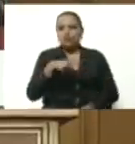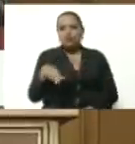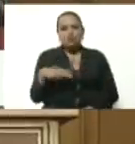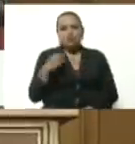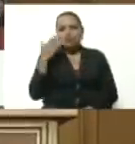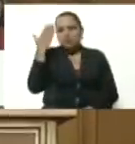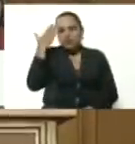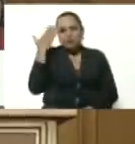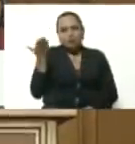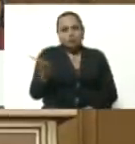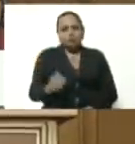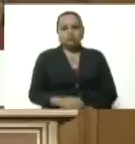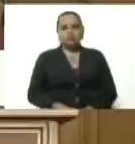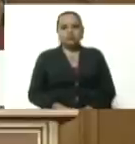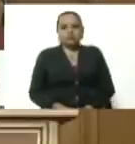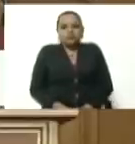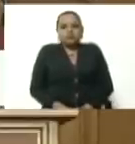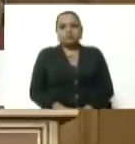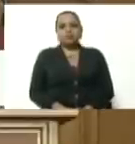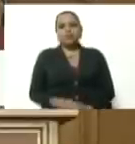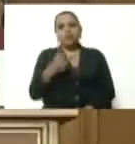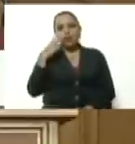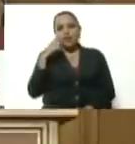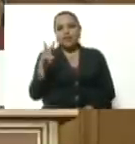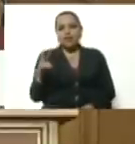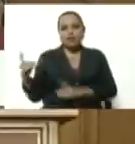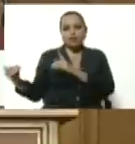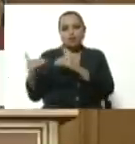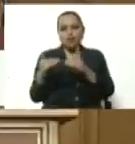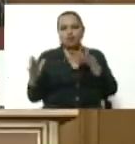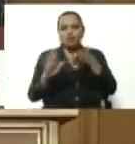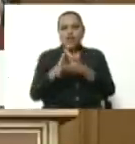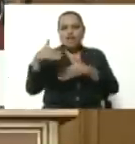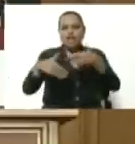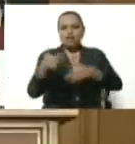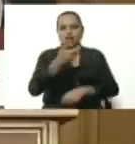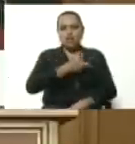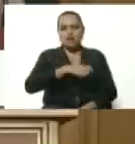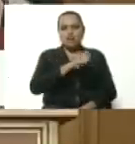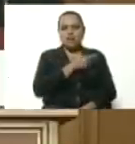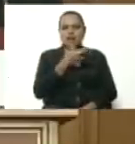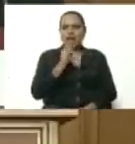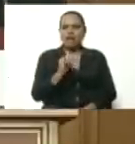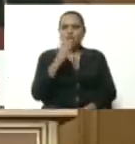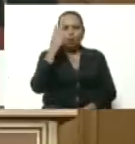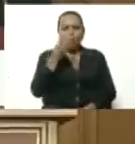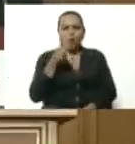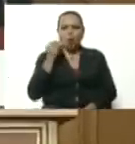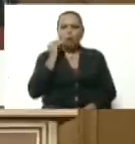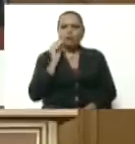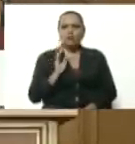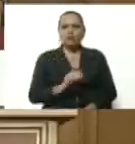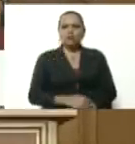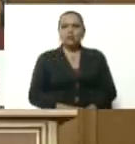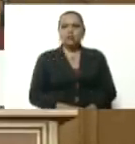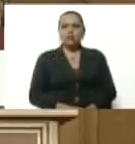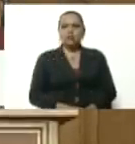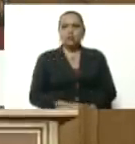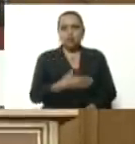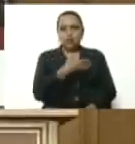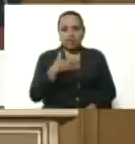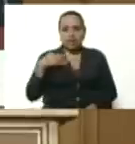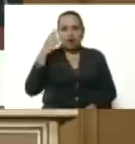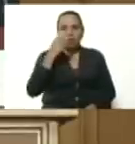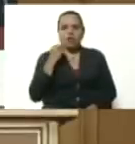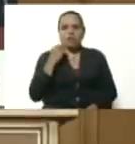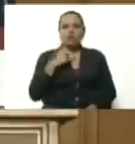sabemos. Yo estaba viendo un debate sobre las elecciones en España y había unos jóvenes y lo que pedía la joven